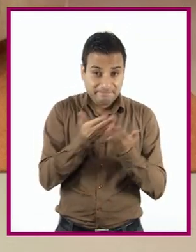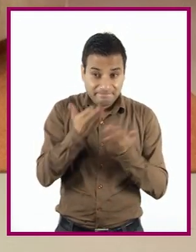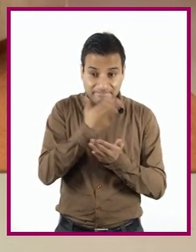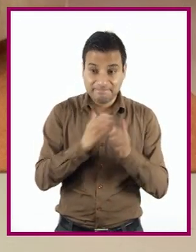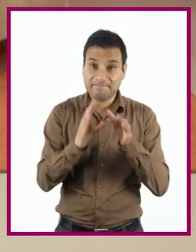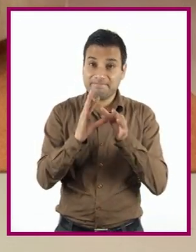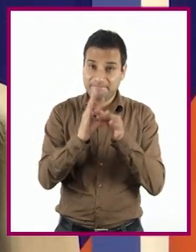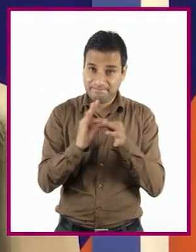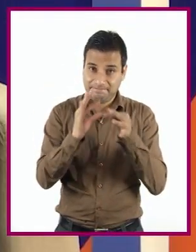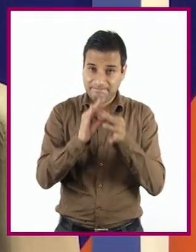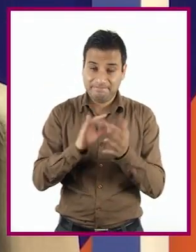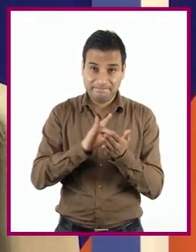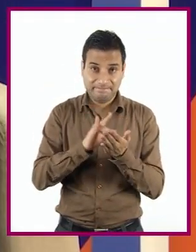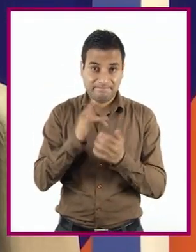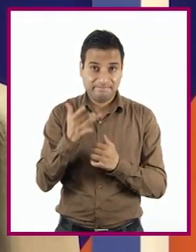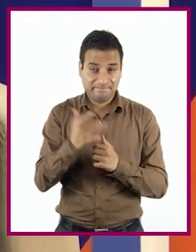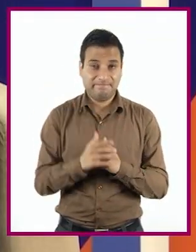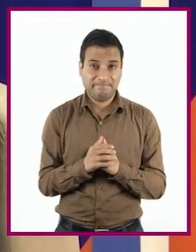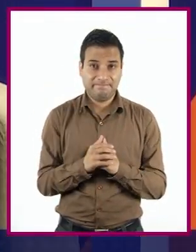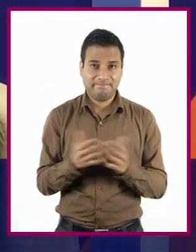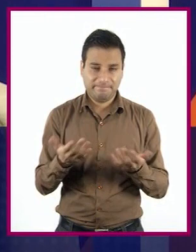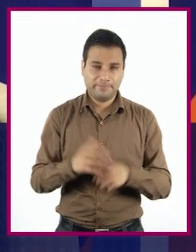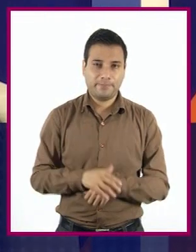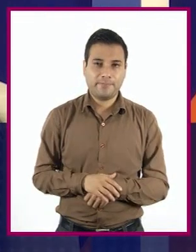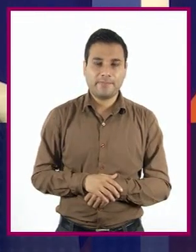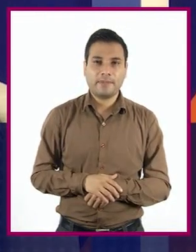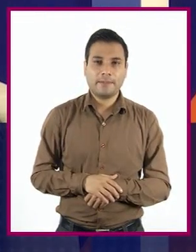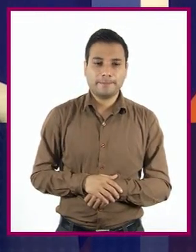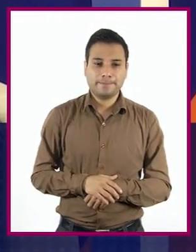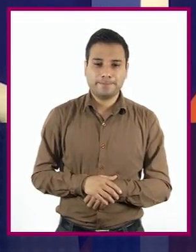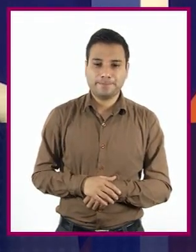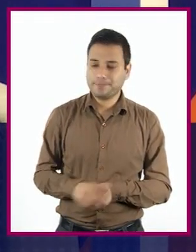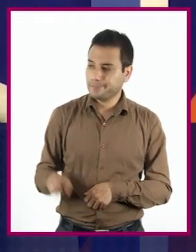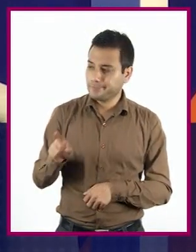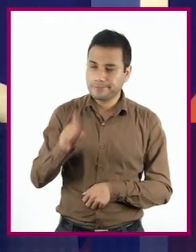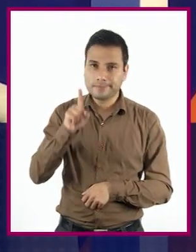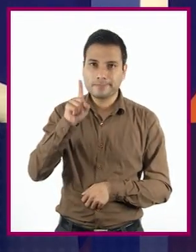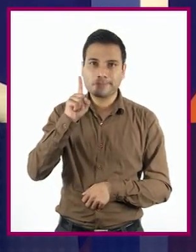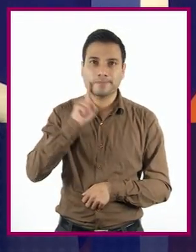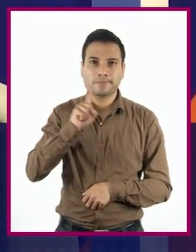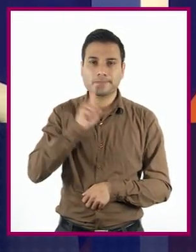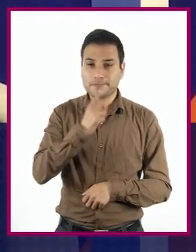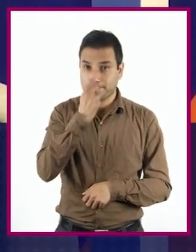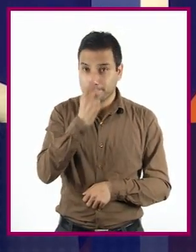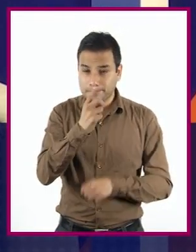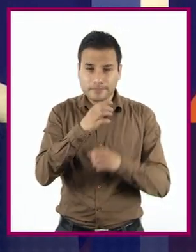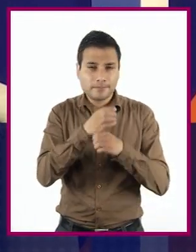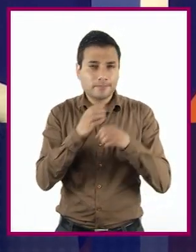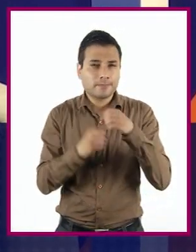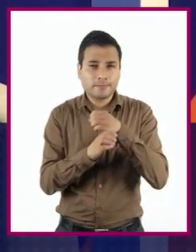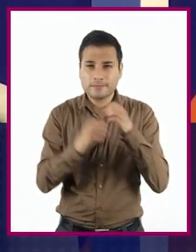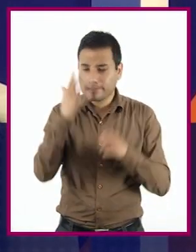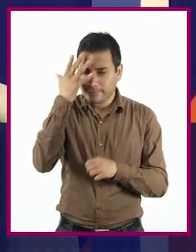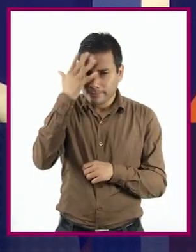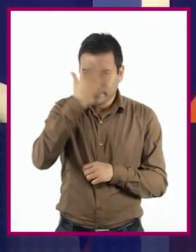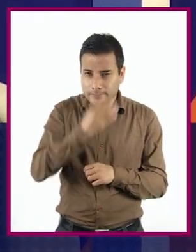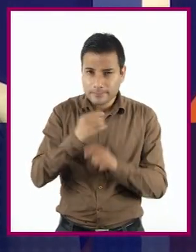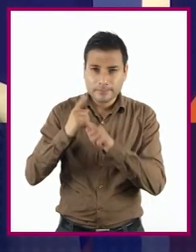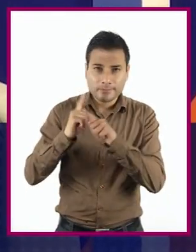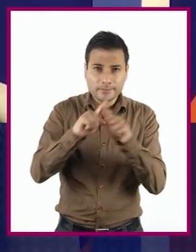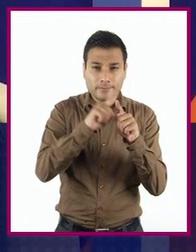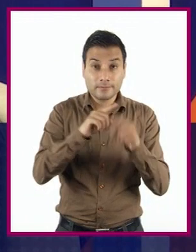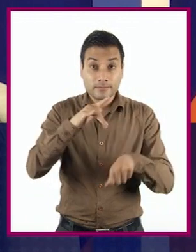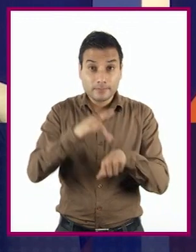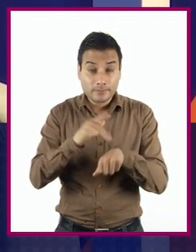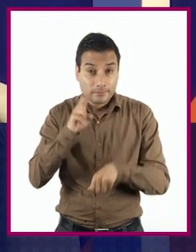fuente de inspiración. En palabras de Helen Keller, las mejores y más bellas cosas del mundo no pueden ser tocadas o vistas, deben